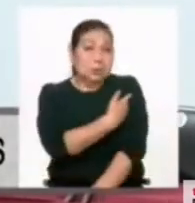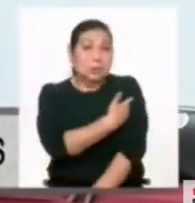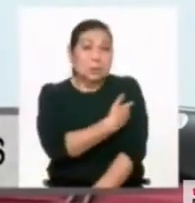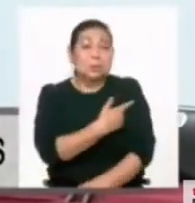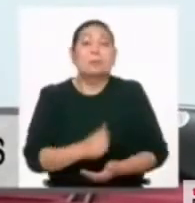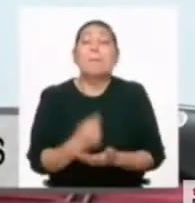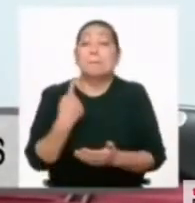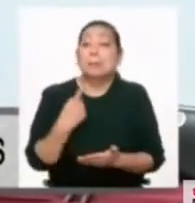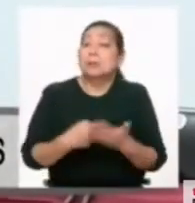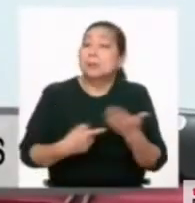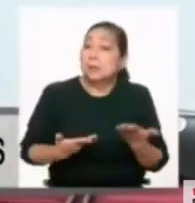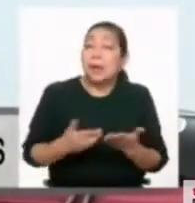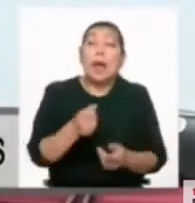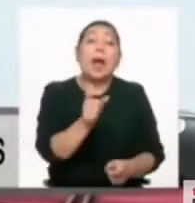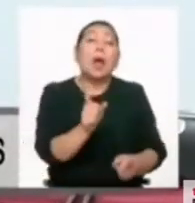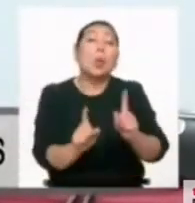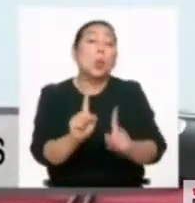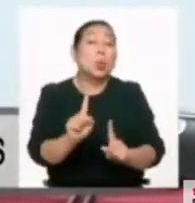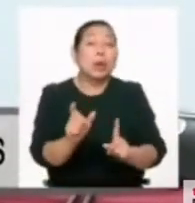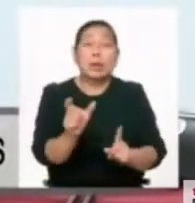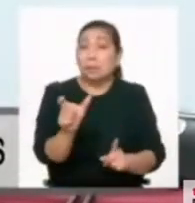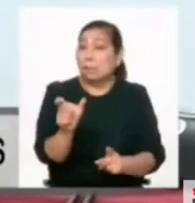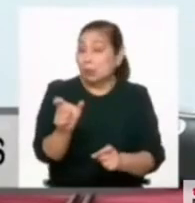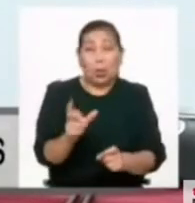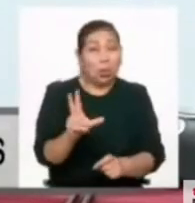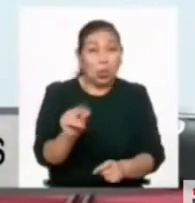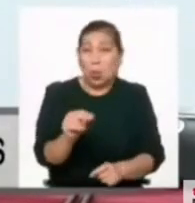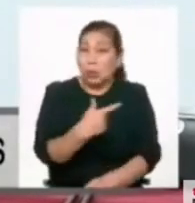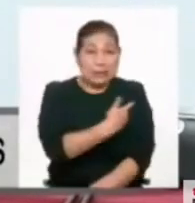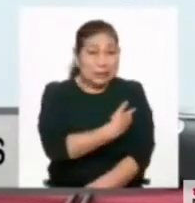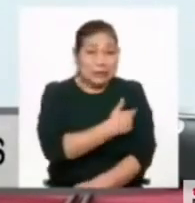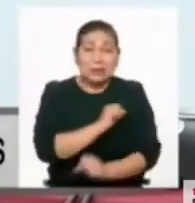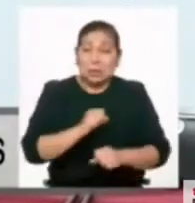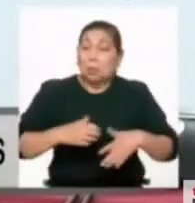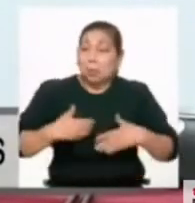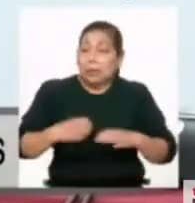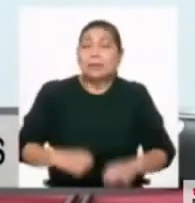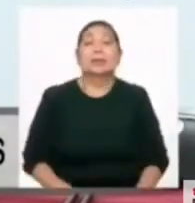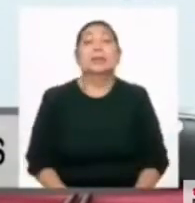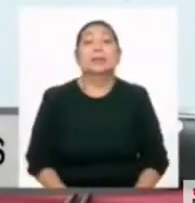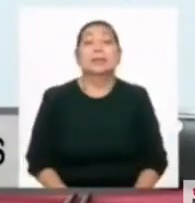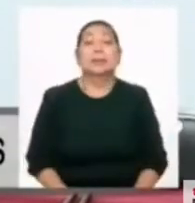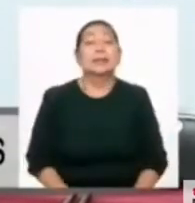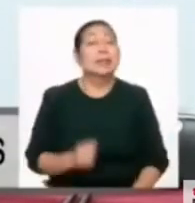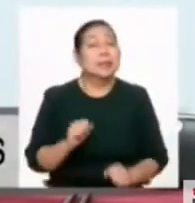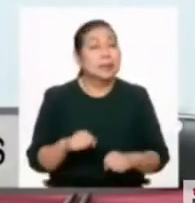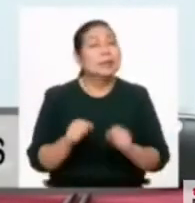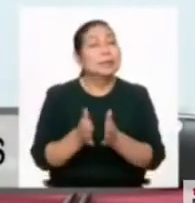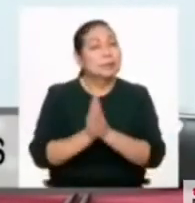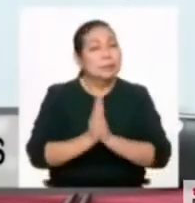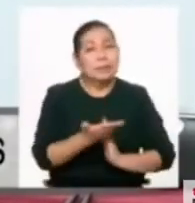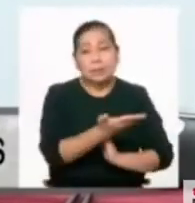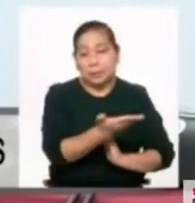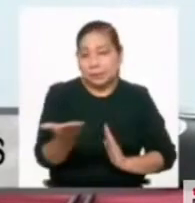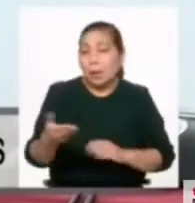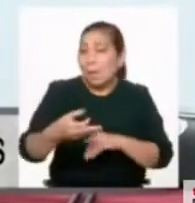vacunación para que aquellas personas que no se vacunan no puedan hacerlo. Y allí lo que pedimos es a